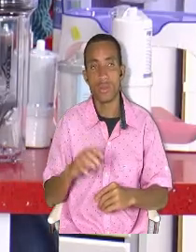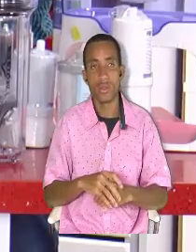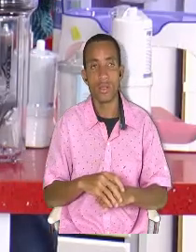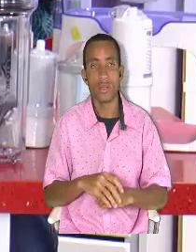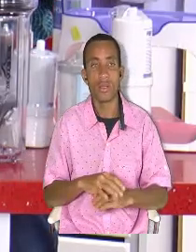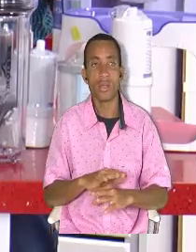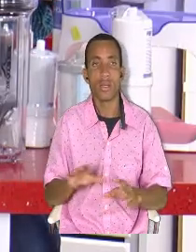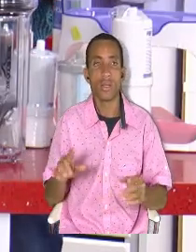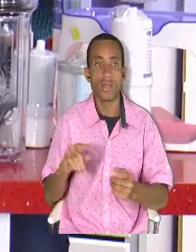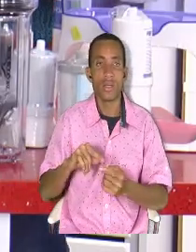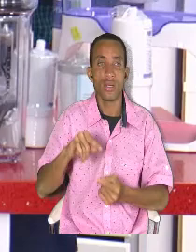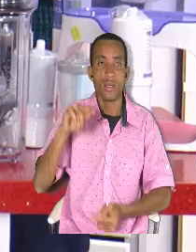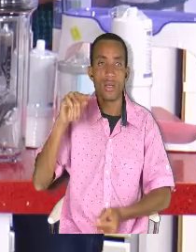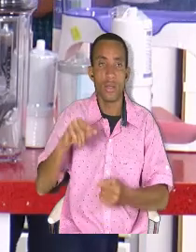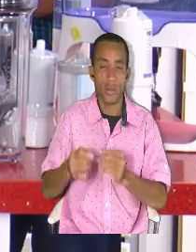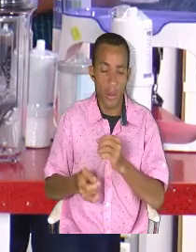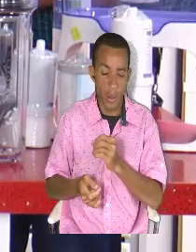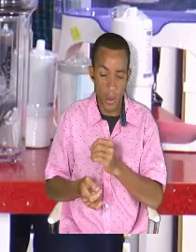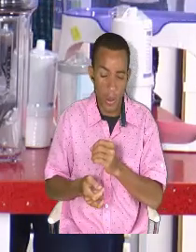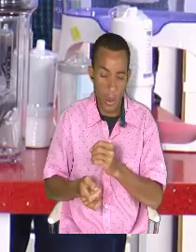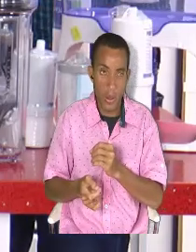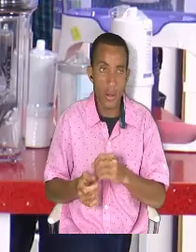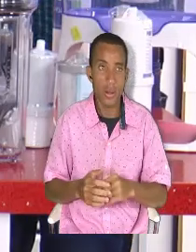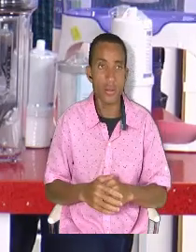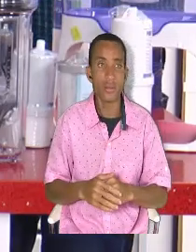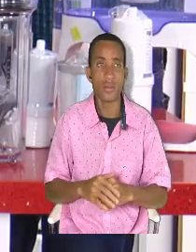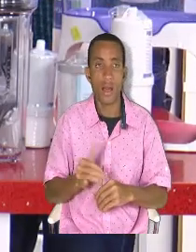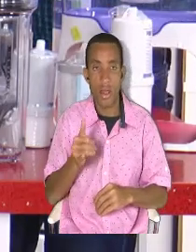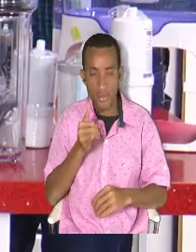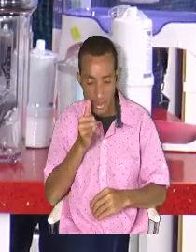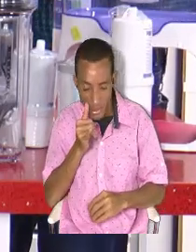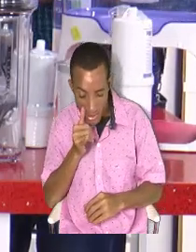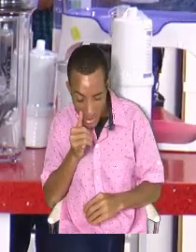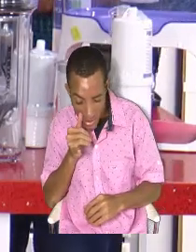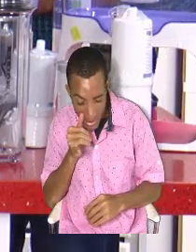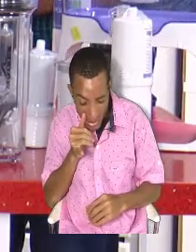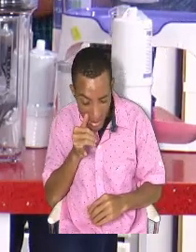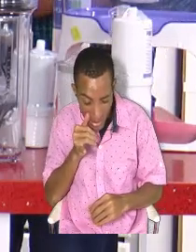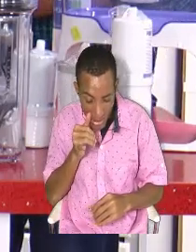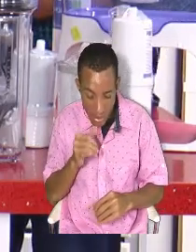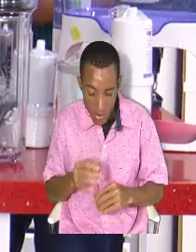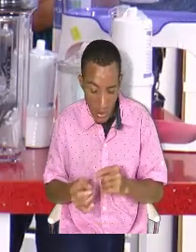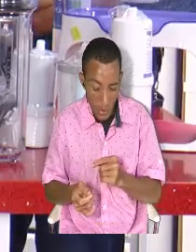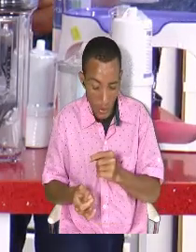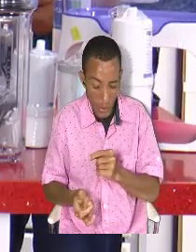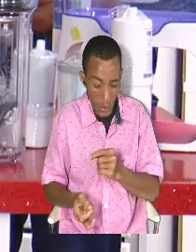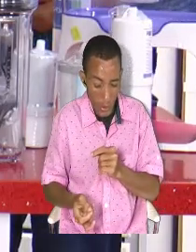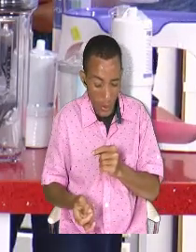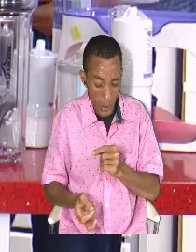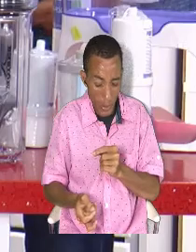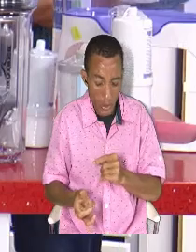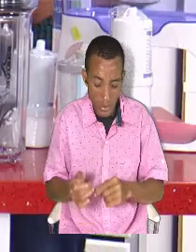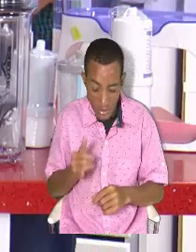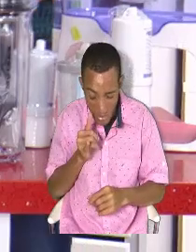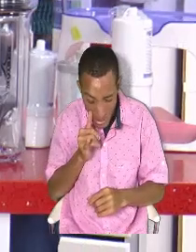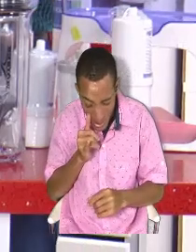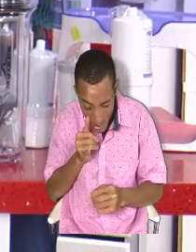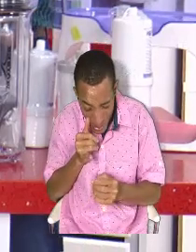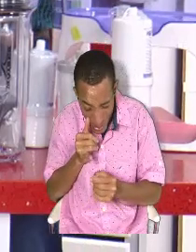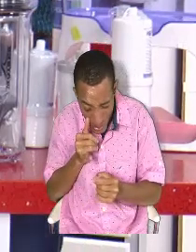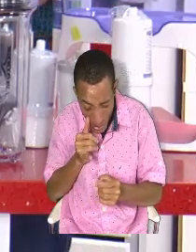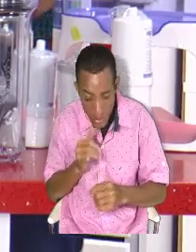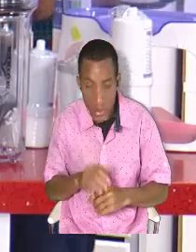no pasa. Algo diminutivo, ¿sí? Sí. Toca mirarlo con, ¿cómo diríamos? Con microscopio. Para sí, poder ver ese pequeño, ¿cómo